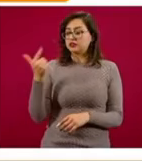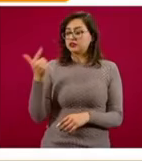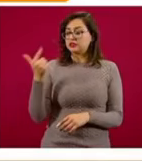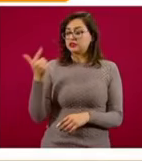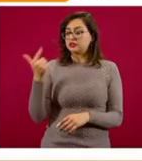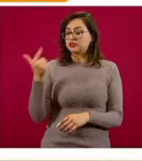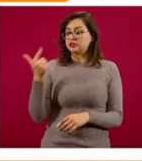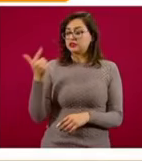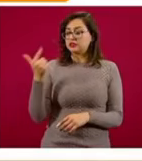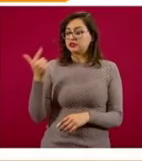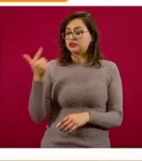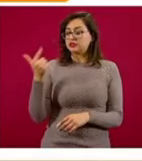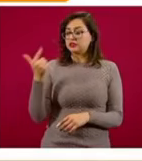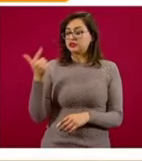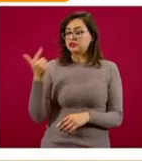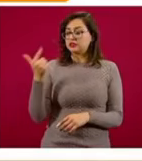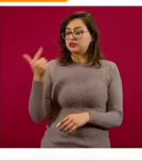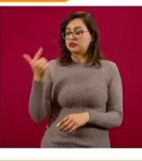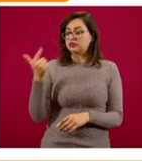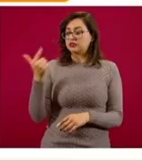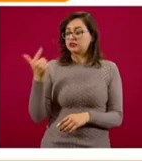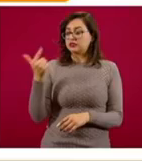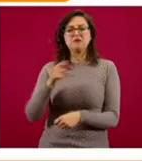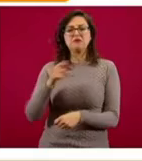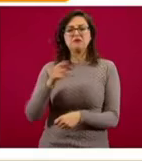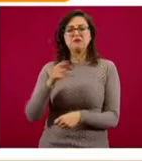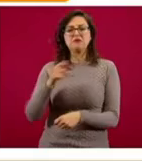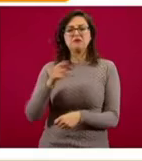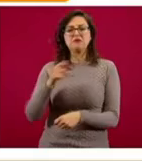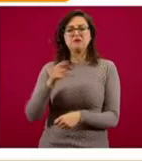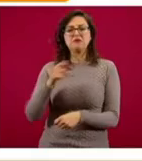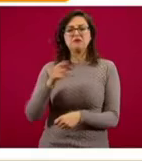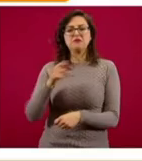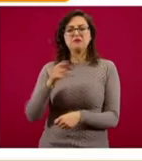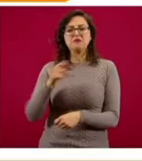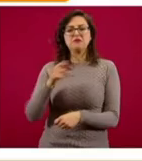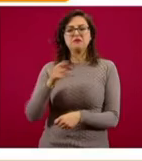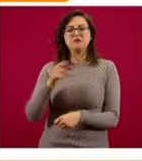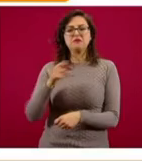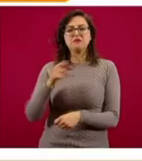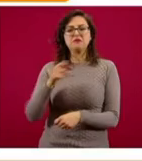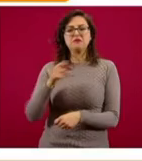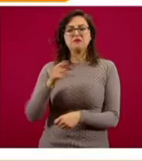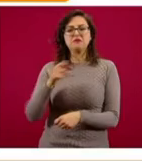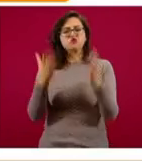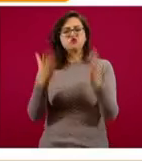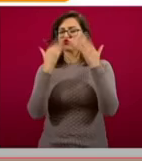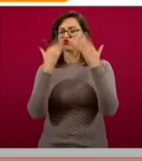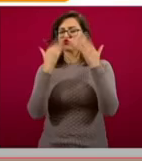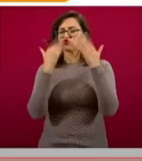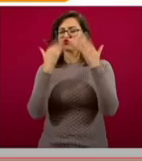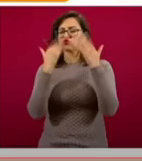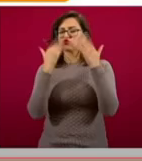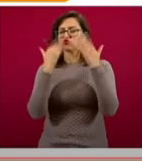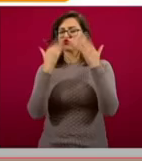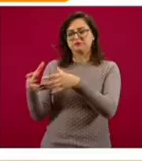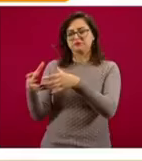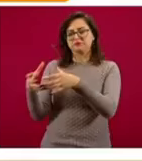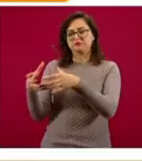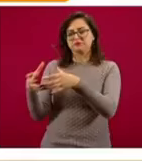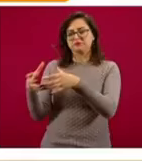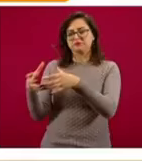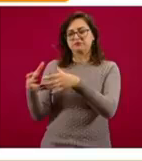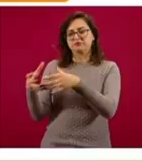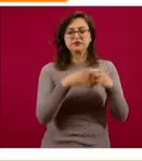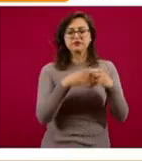prueba de virus SARS-CoV-2, por lo tanto no han sido clasificados como casos de COVID-19 y son las